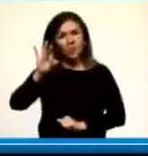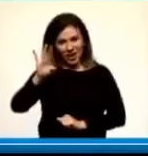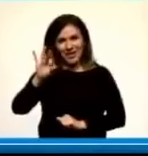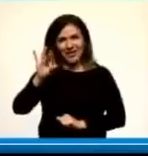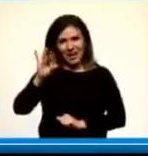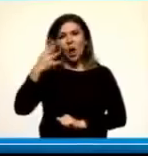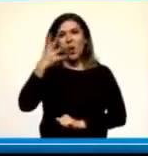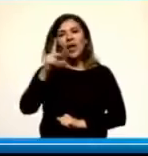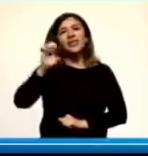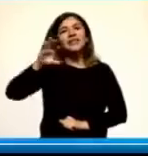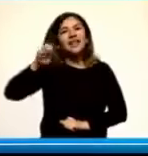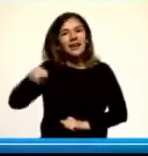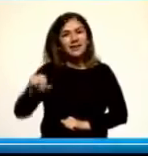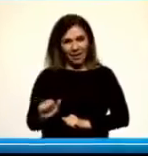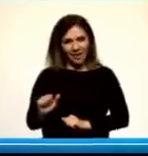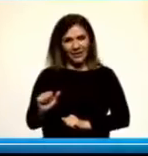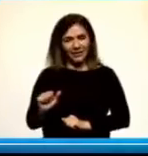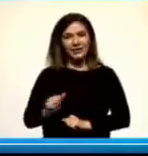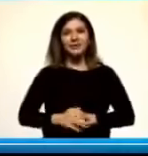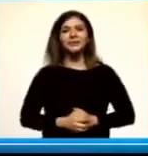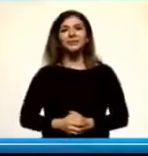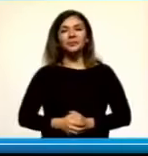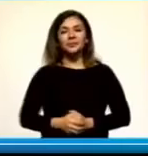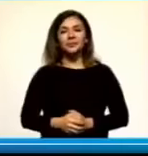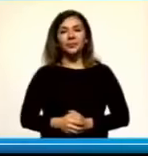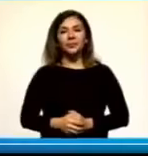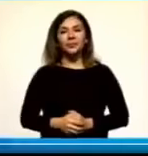decenas, que equivalen a 40 unidades.